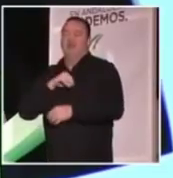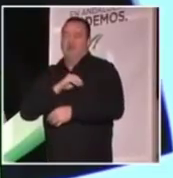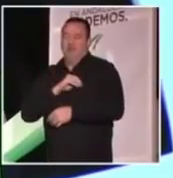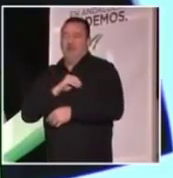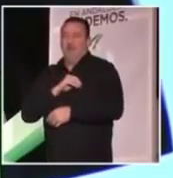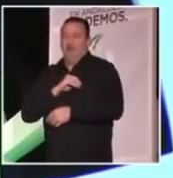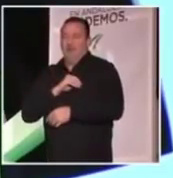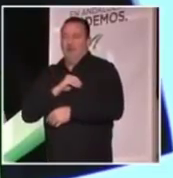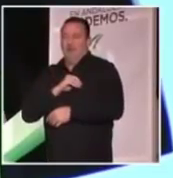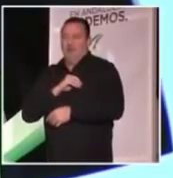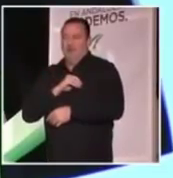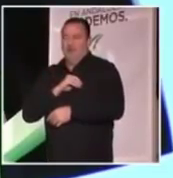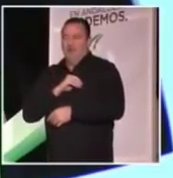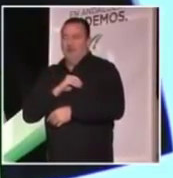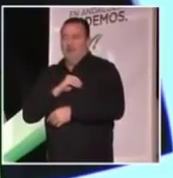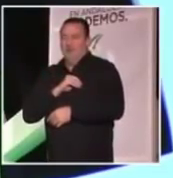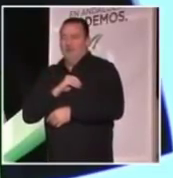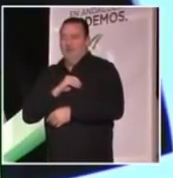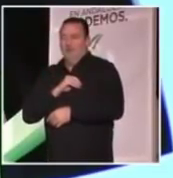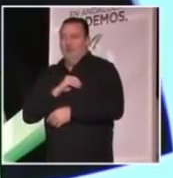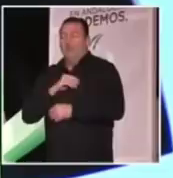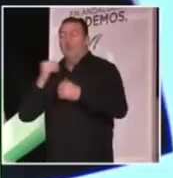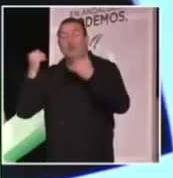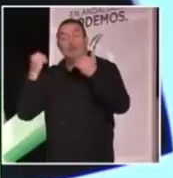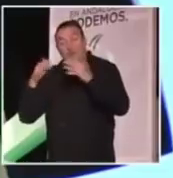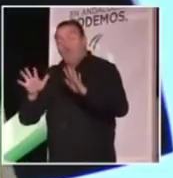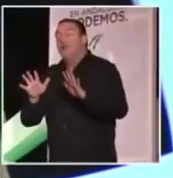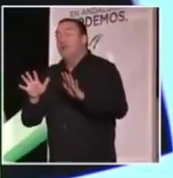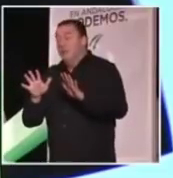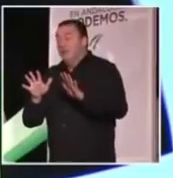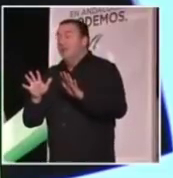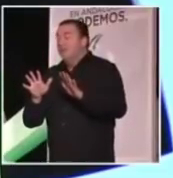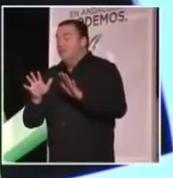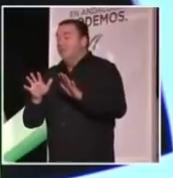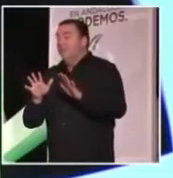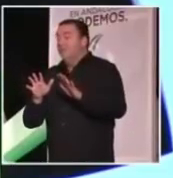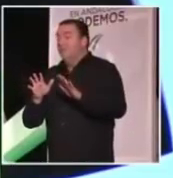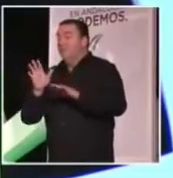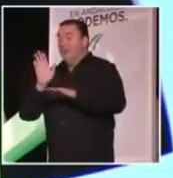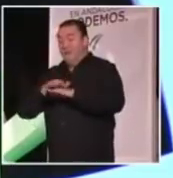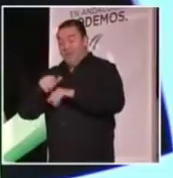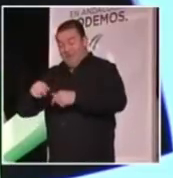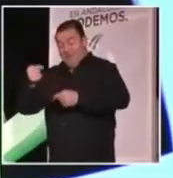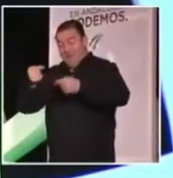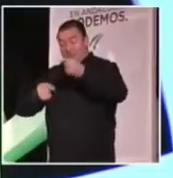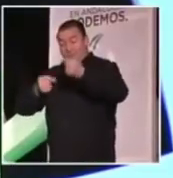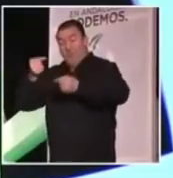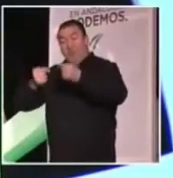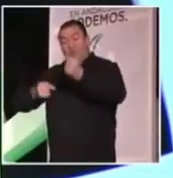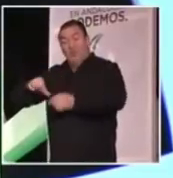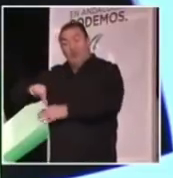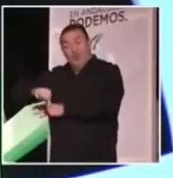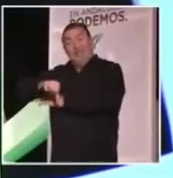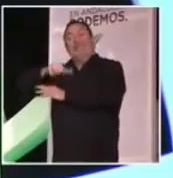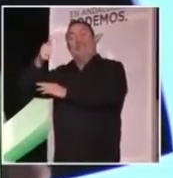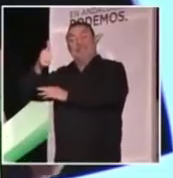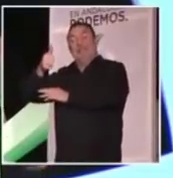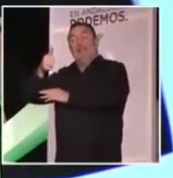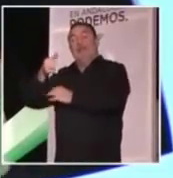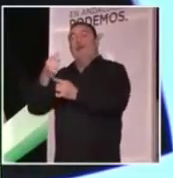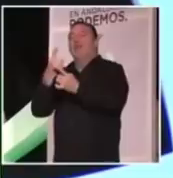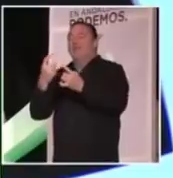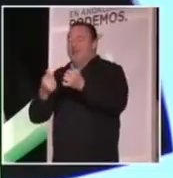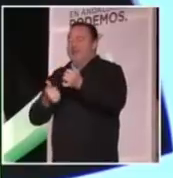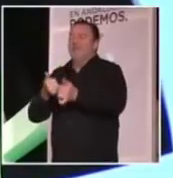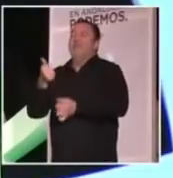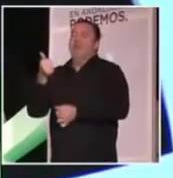y españolas. Y sin embargo, para que esos presupuestos salgan adelante, hace falta